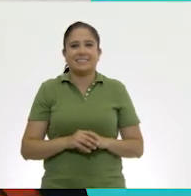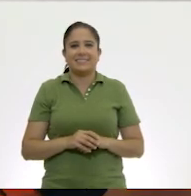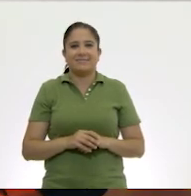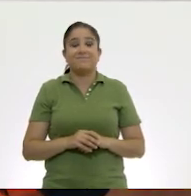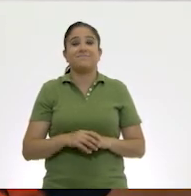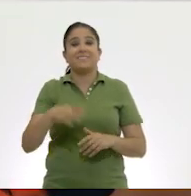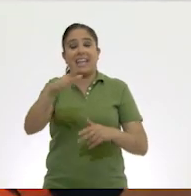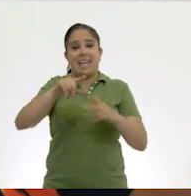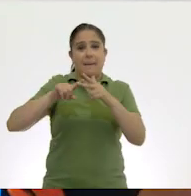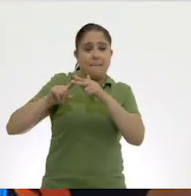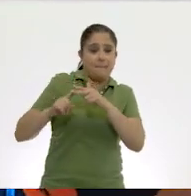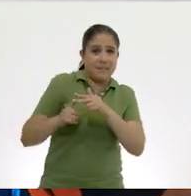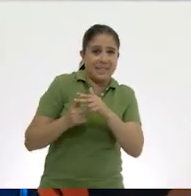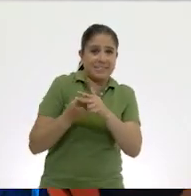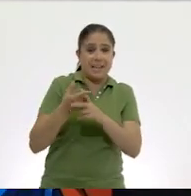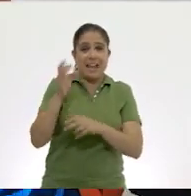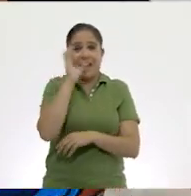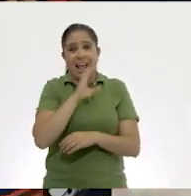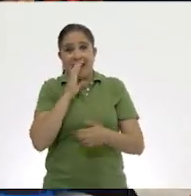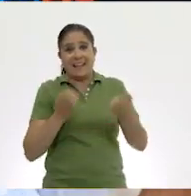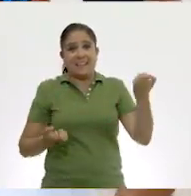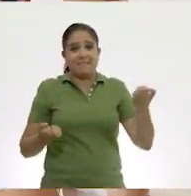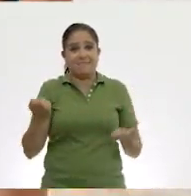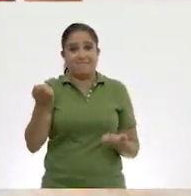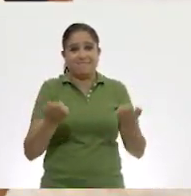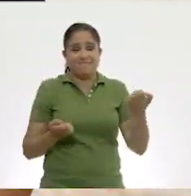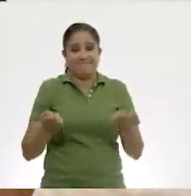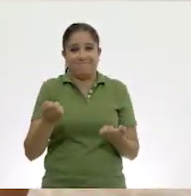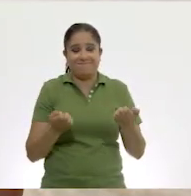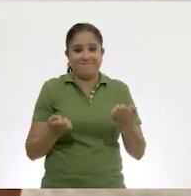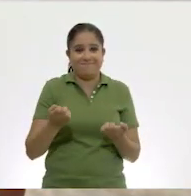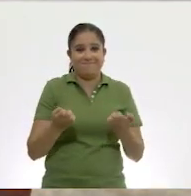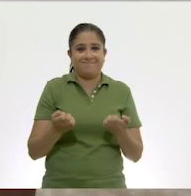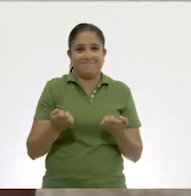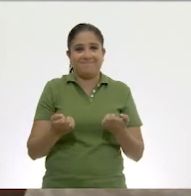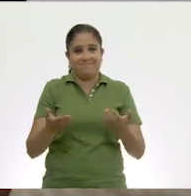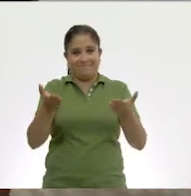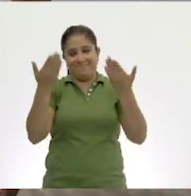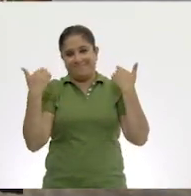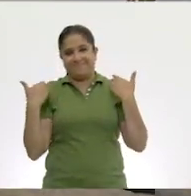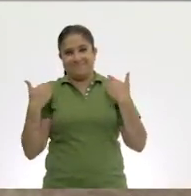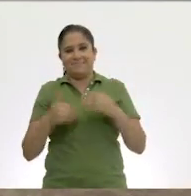empezamos con el calentamiento e